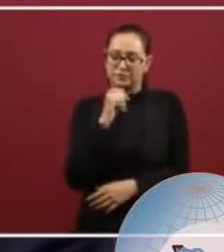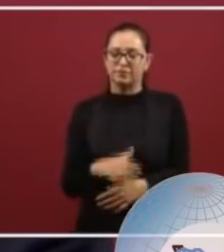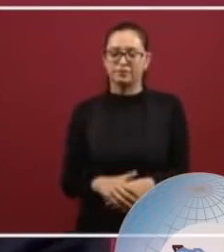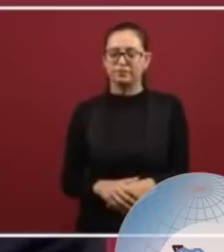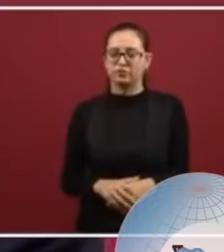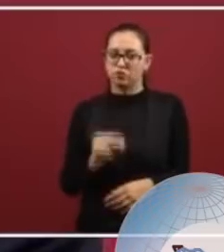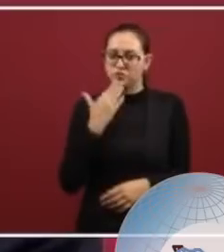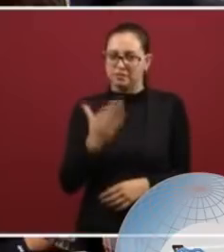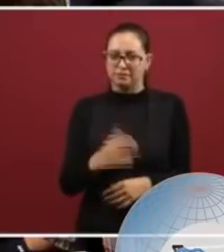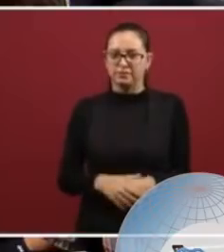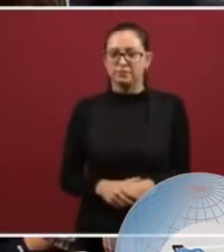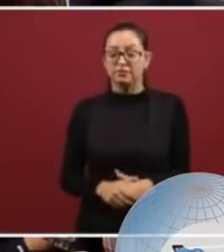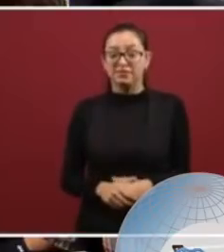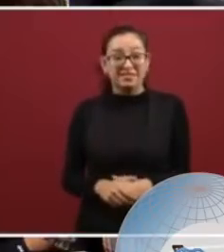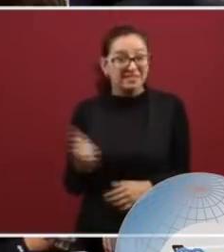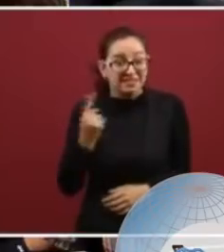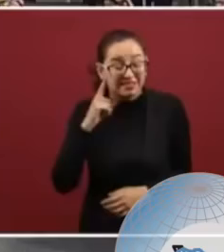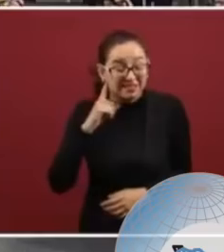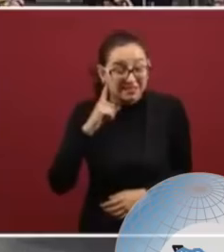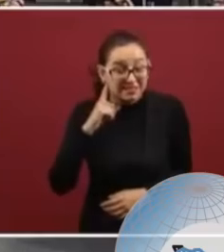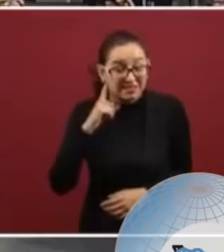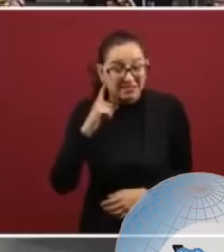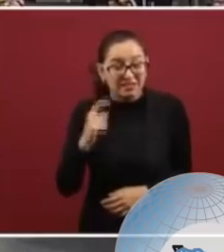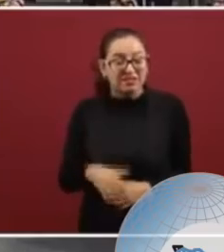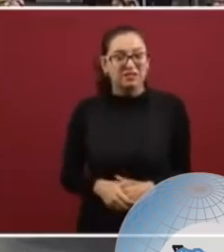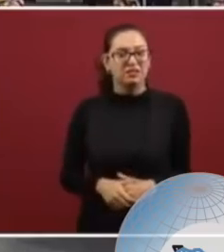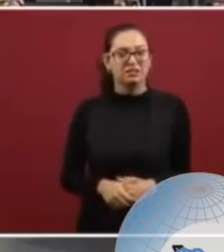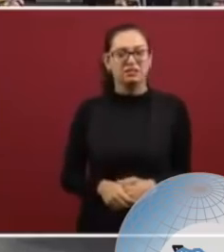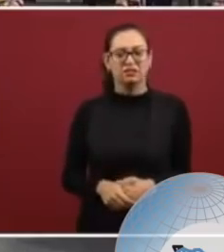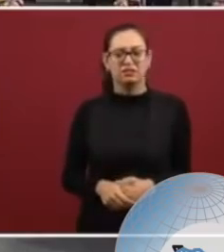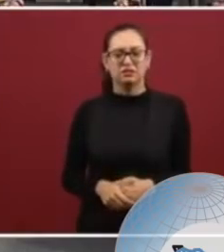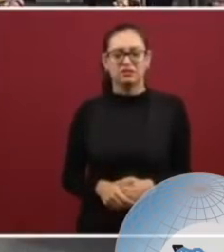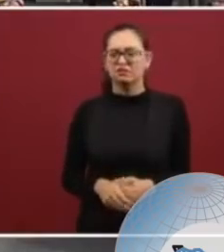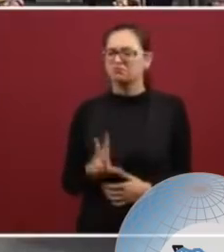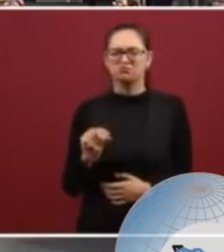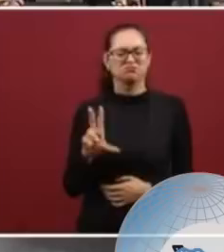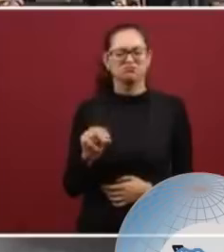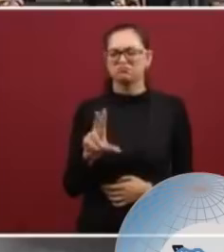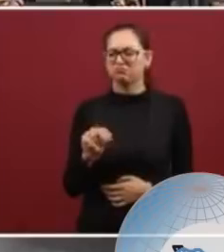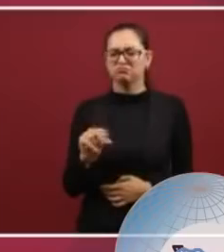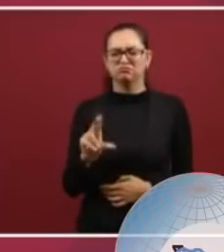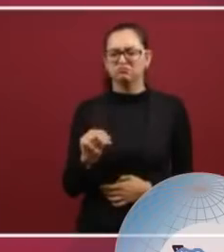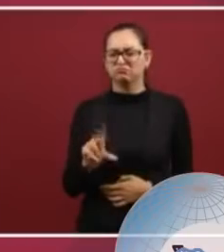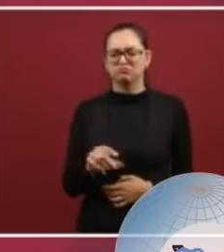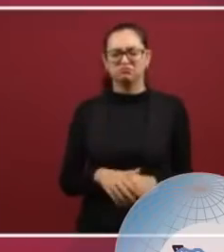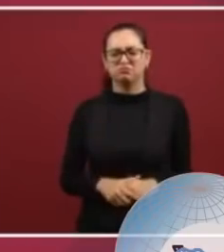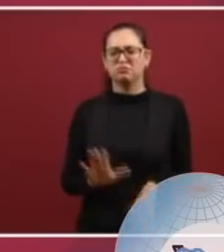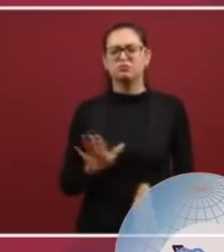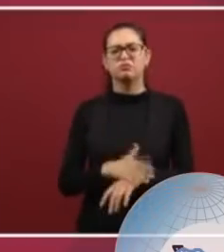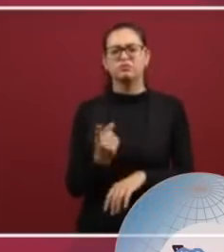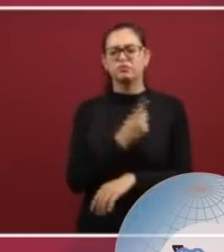no sería correcto. ¿Mande? ¿Slim quedaría fuera de este proyecto de internet para todos? No, porque lo que se está